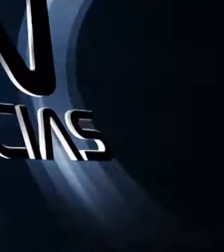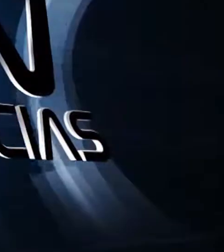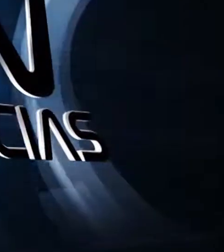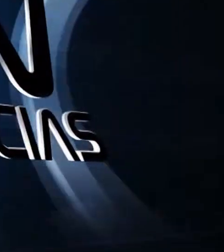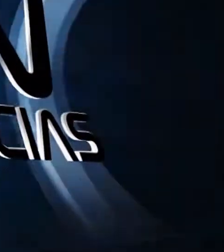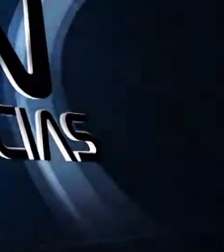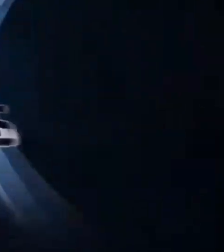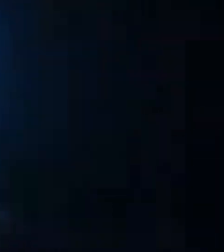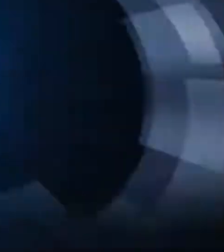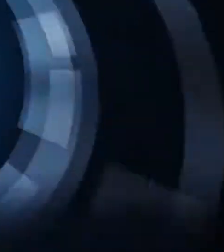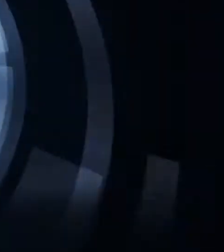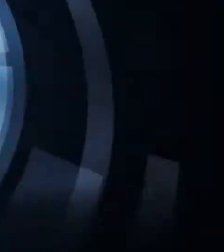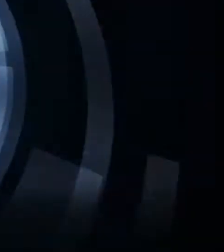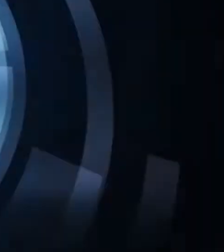¡Gracias!